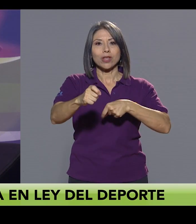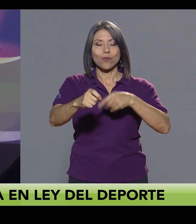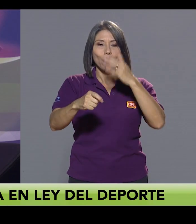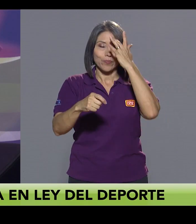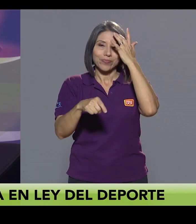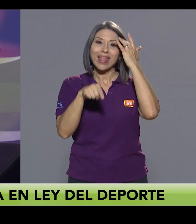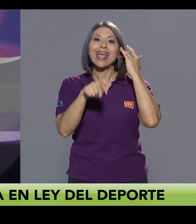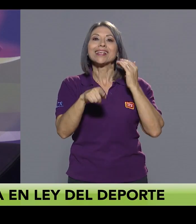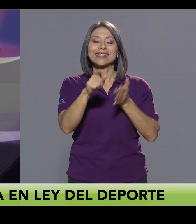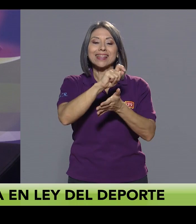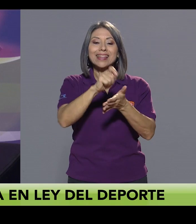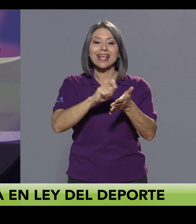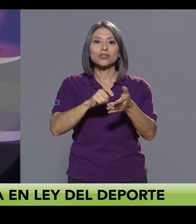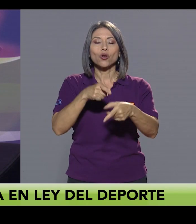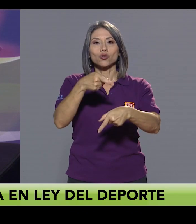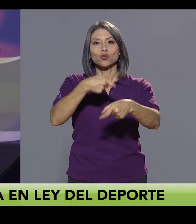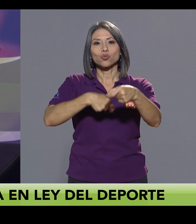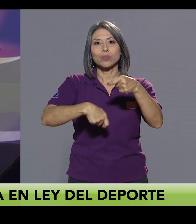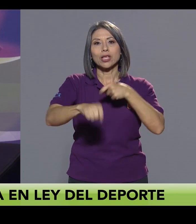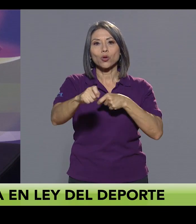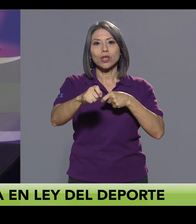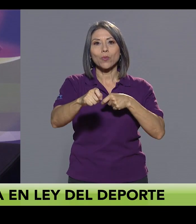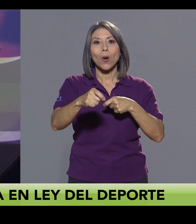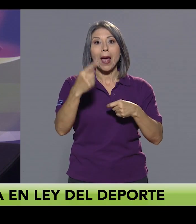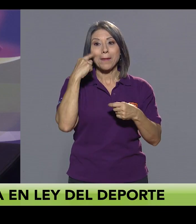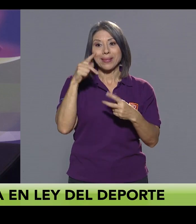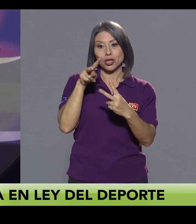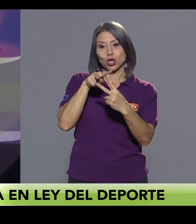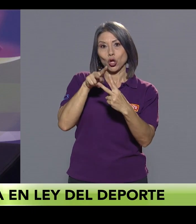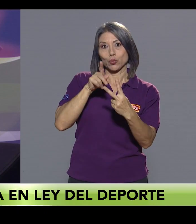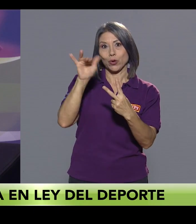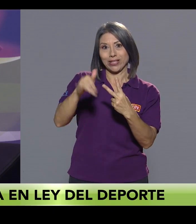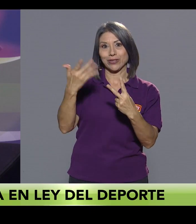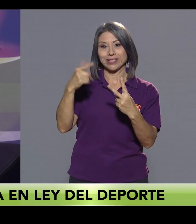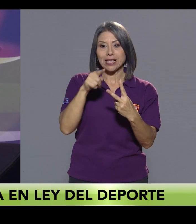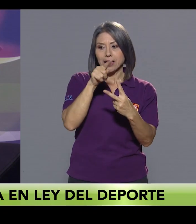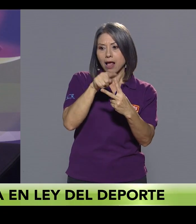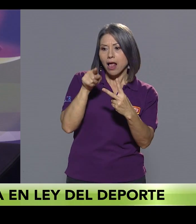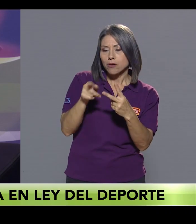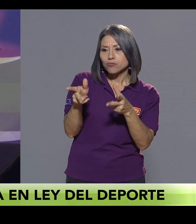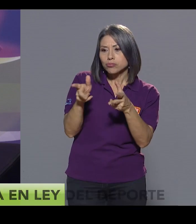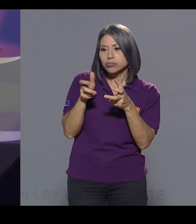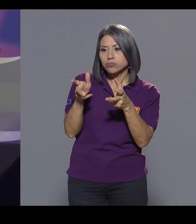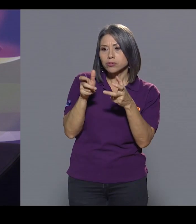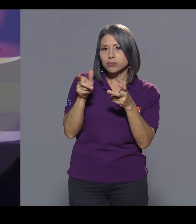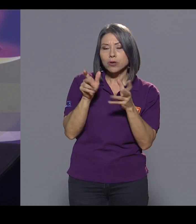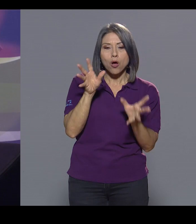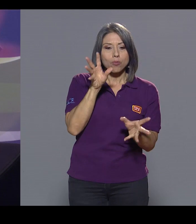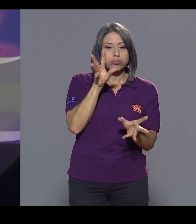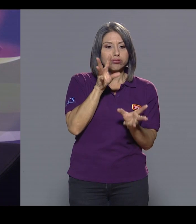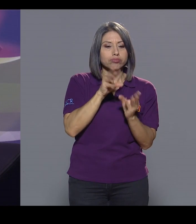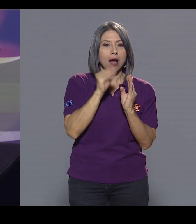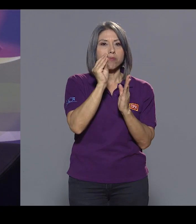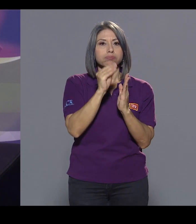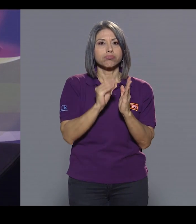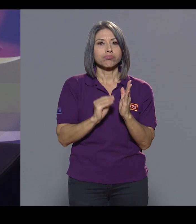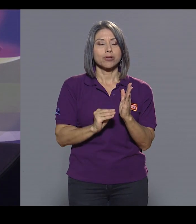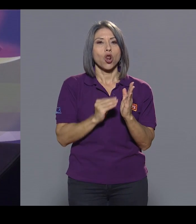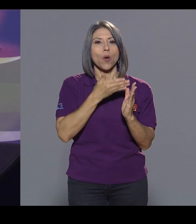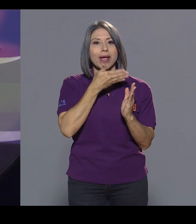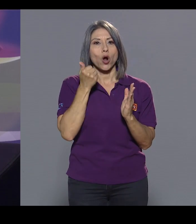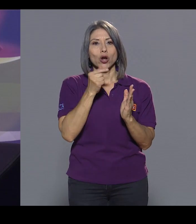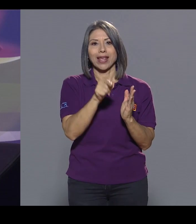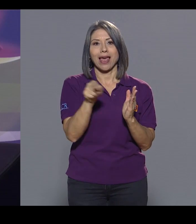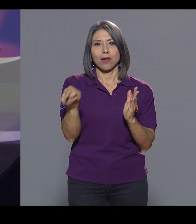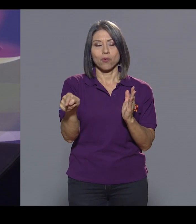texto sustitutivo que recoja lo mejor de cada uno para que pueda garantizarse